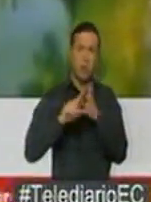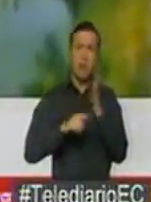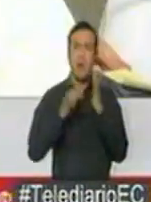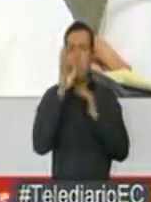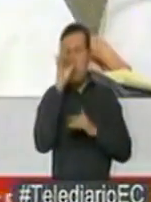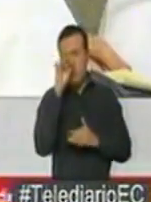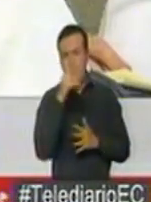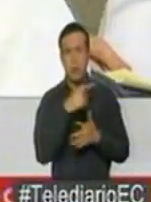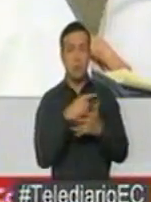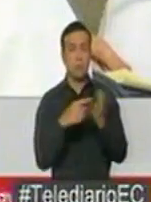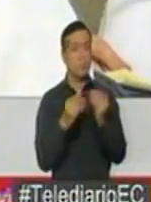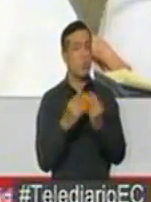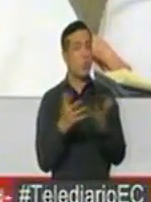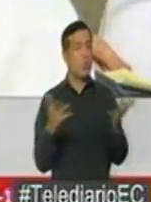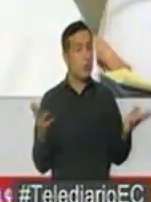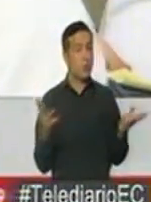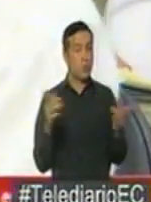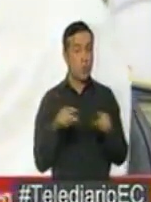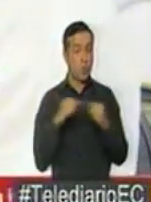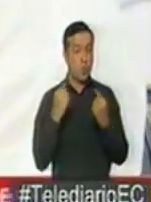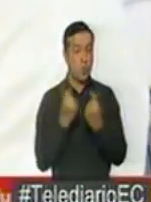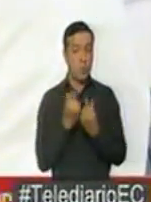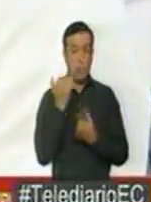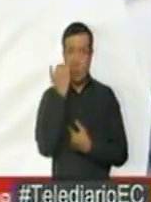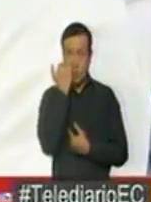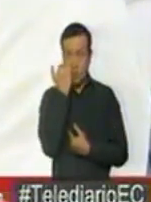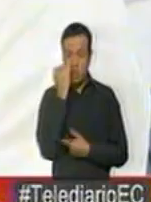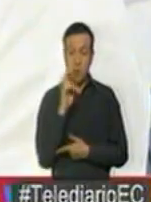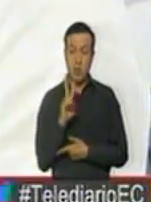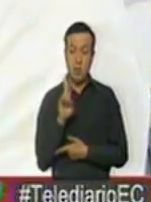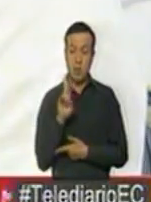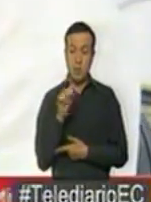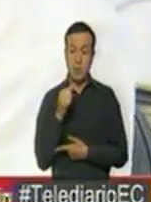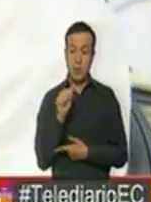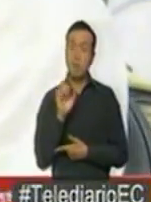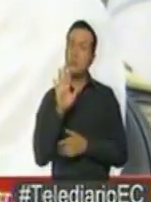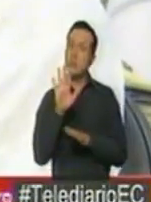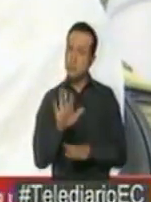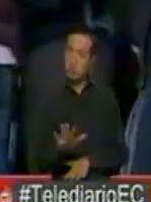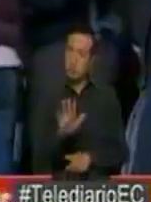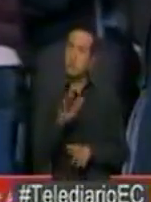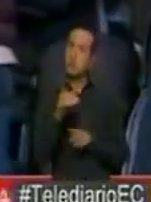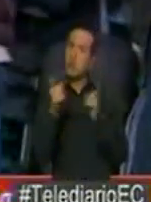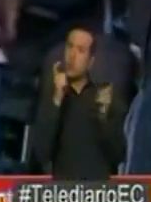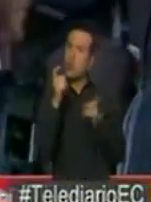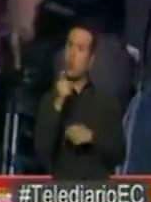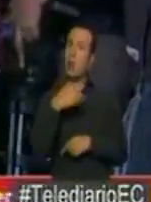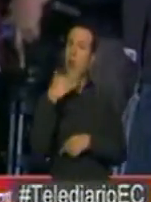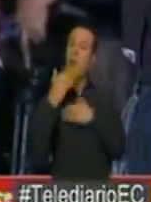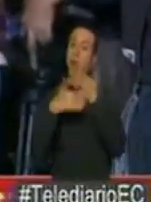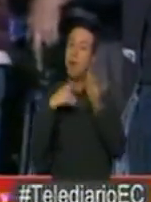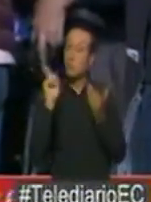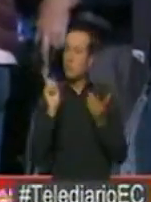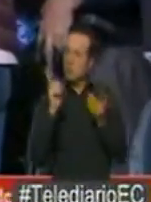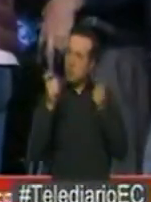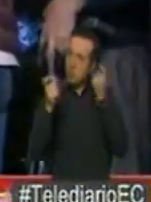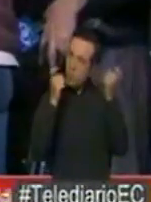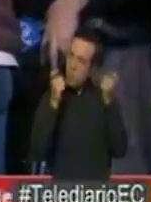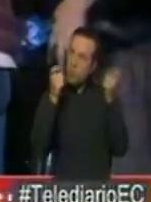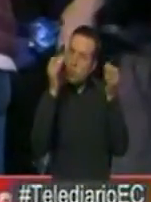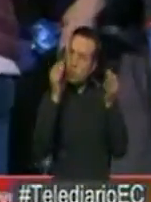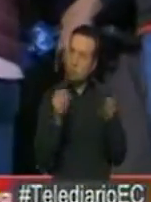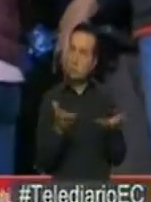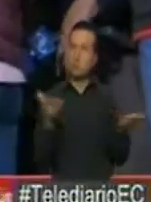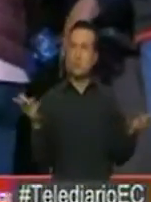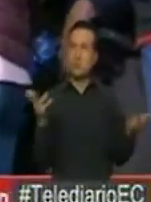burla. Las bases de la CONAIE solicitaron a Jaime Vargas mesura en sus declaraciones para evitar interpretaciones equivocadas